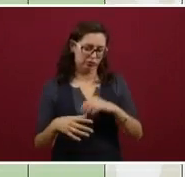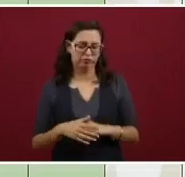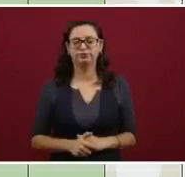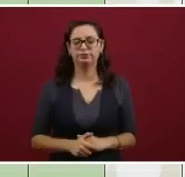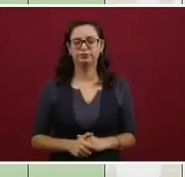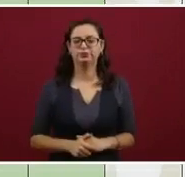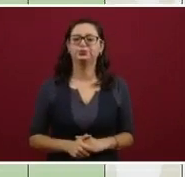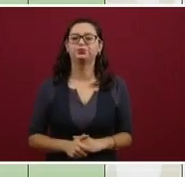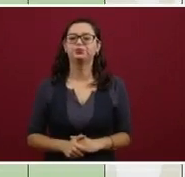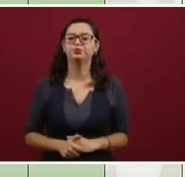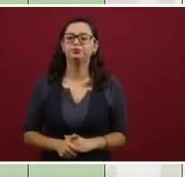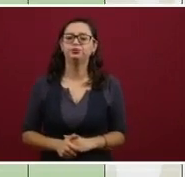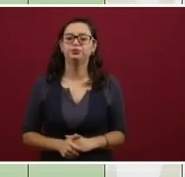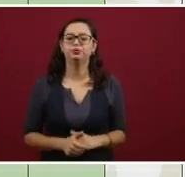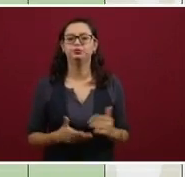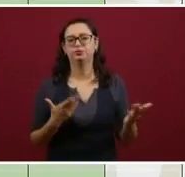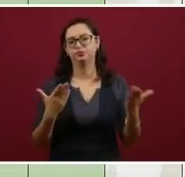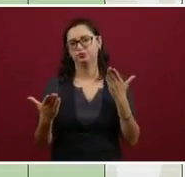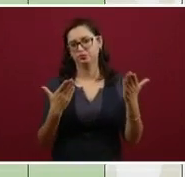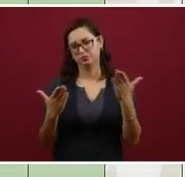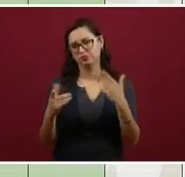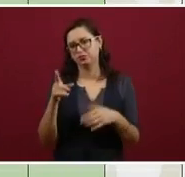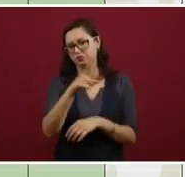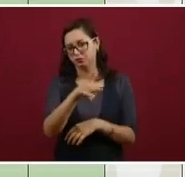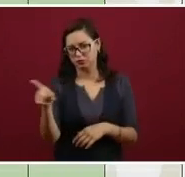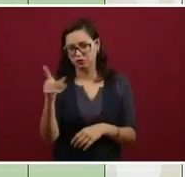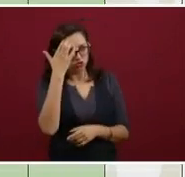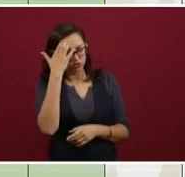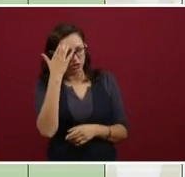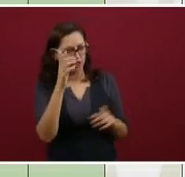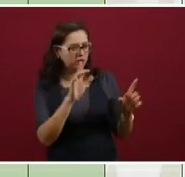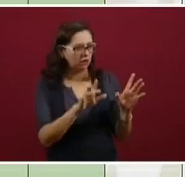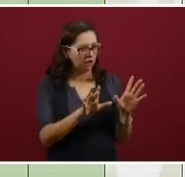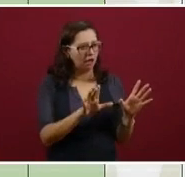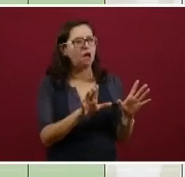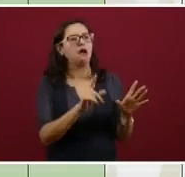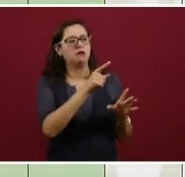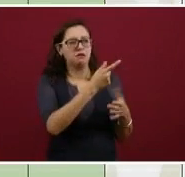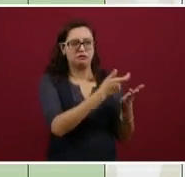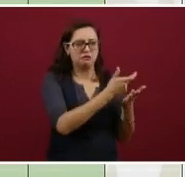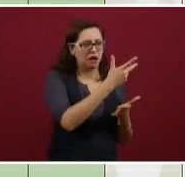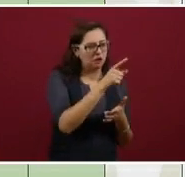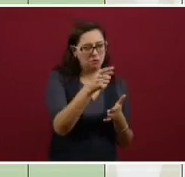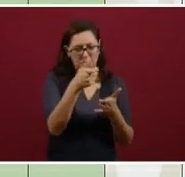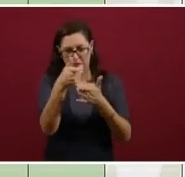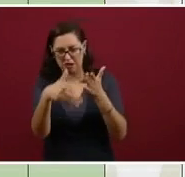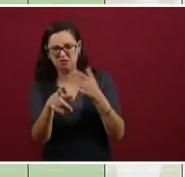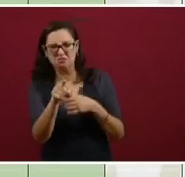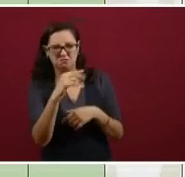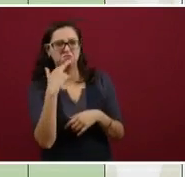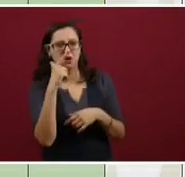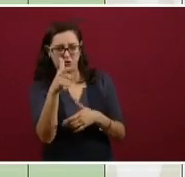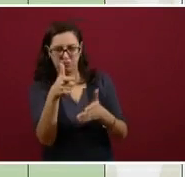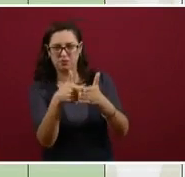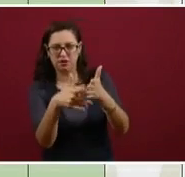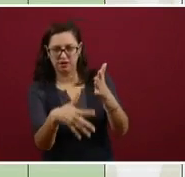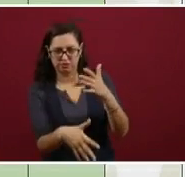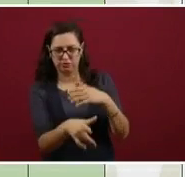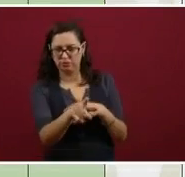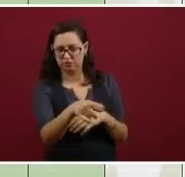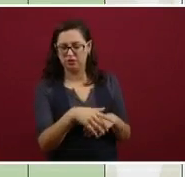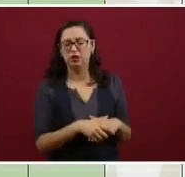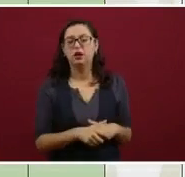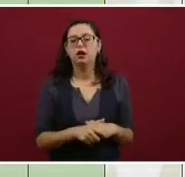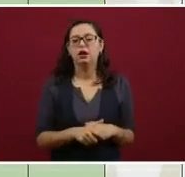más bajo como referente para el consumidor y empoderarlo en su compra con esta información. En Sonora, Moctezuma, el precio